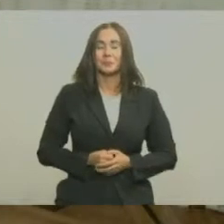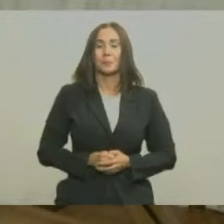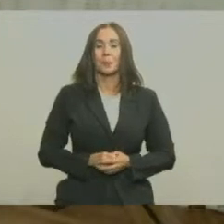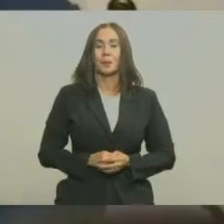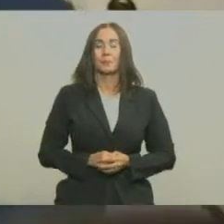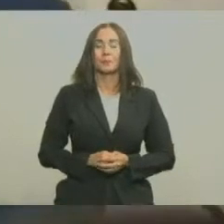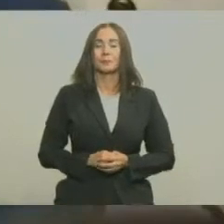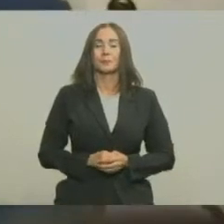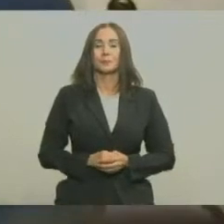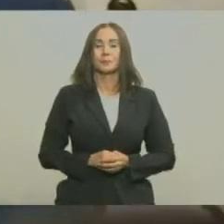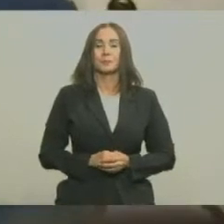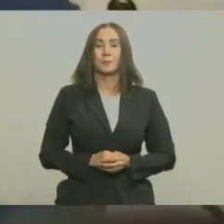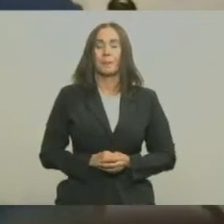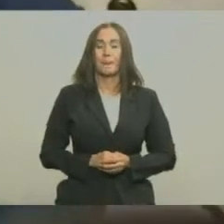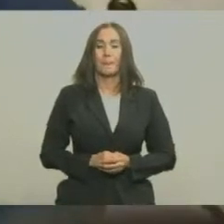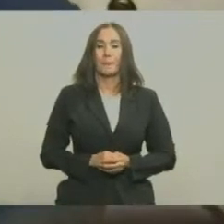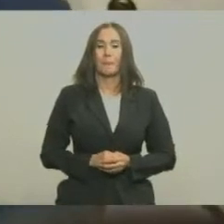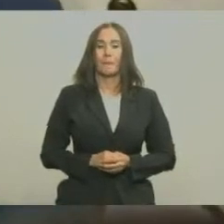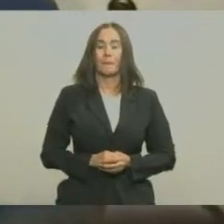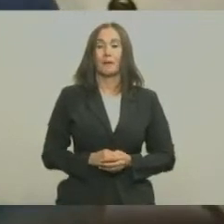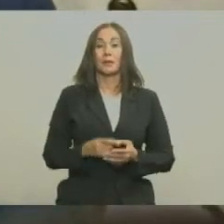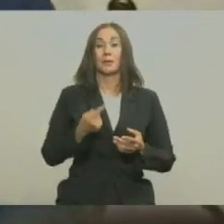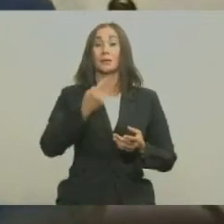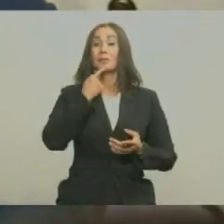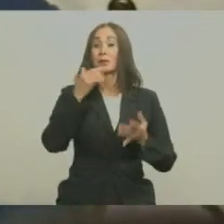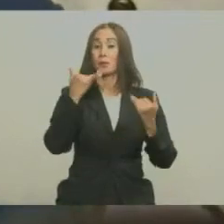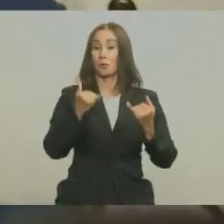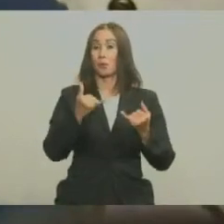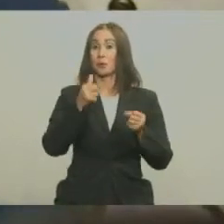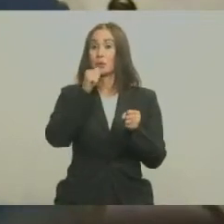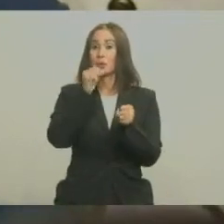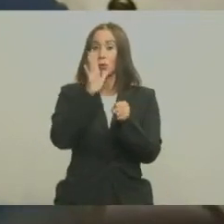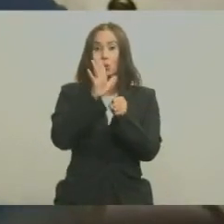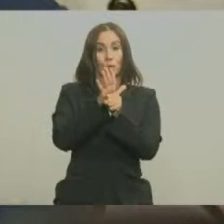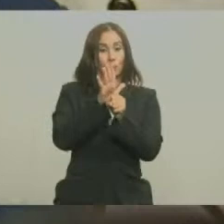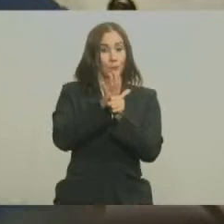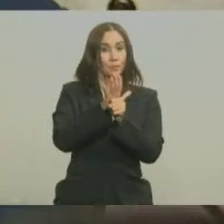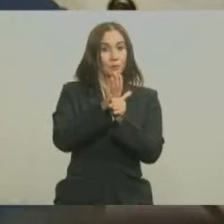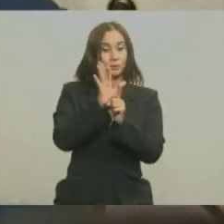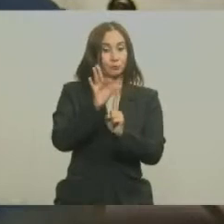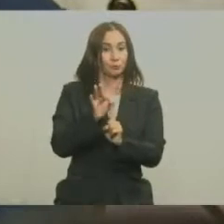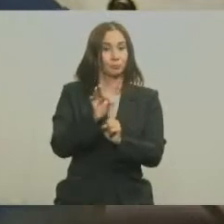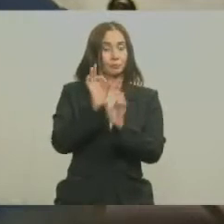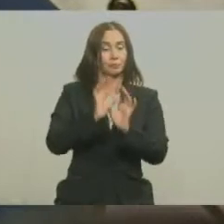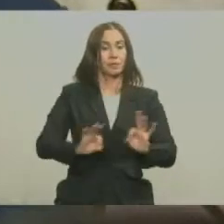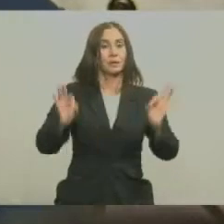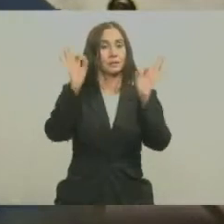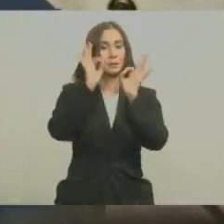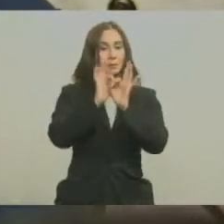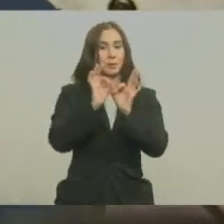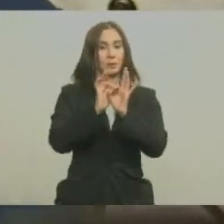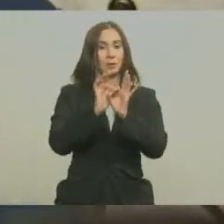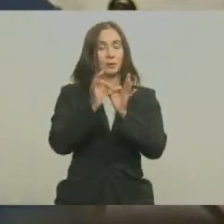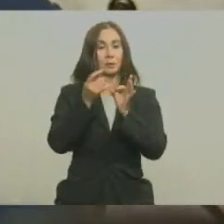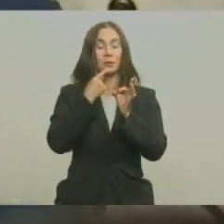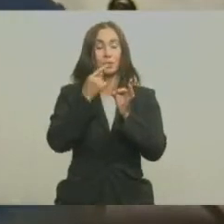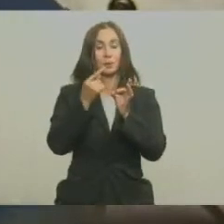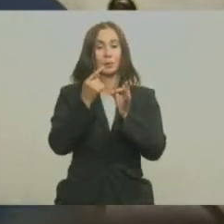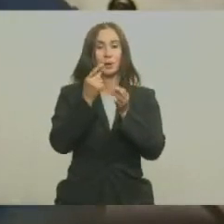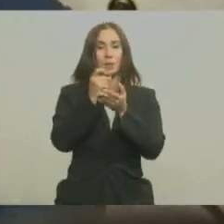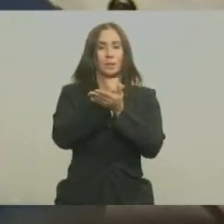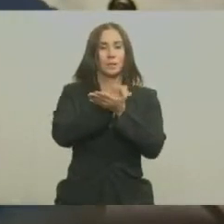Y lo digo que nuestro más firme compromiso, porque la pasada semana, por